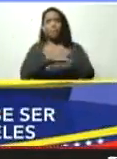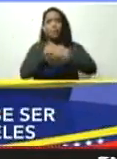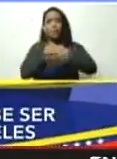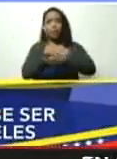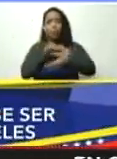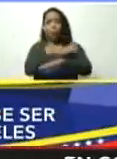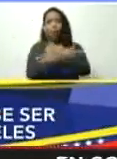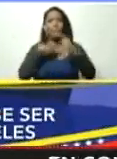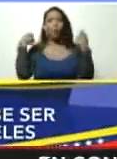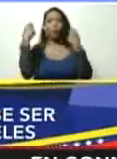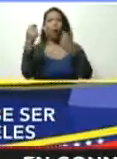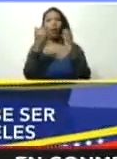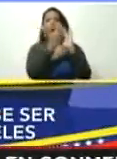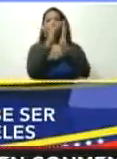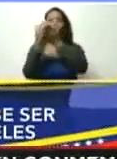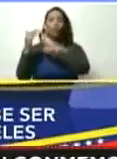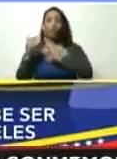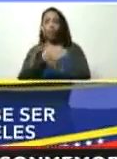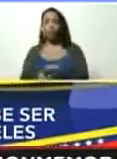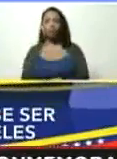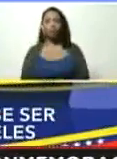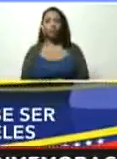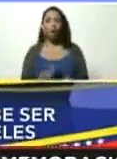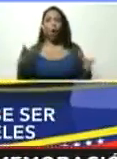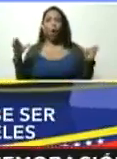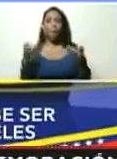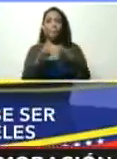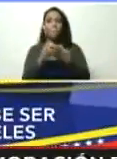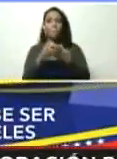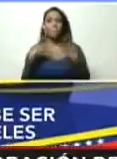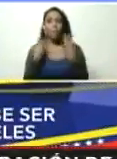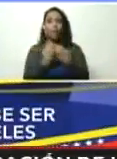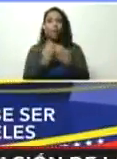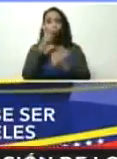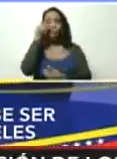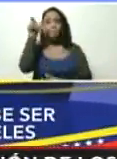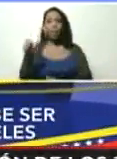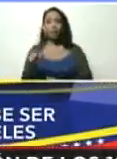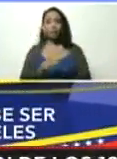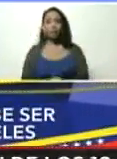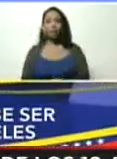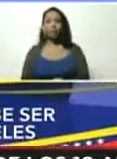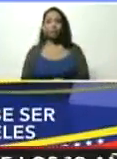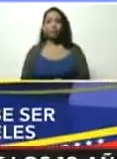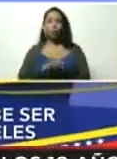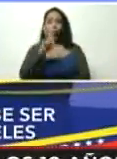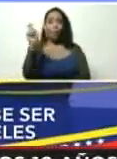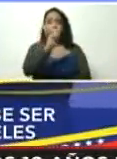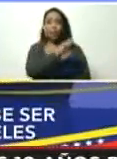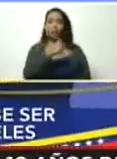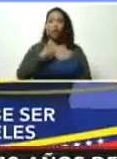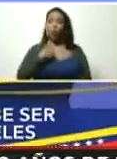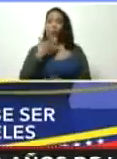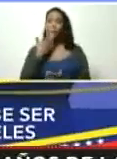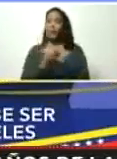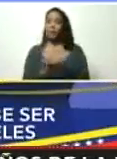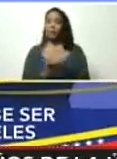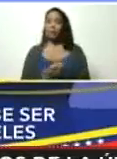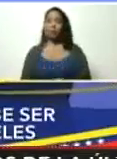Poder Popular para las Comunas, compañero Jorge Arriaza, hace unos meses le pedí